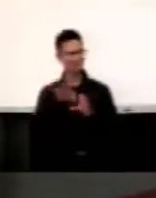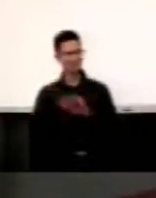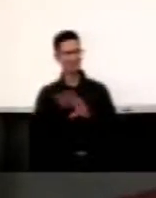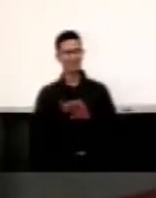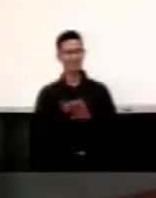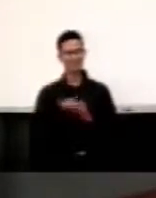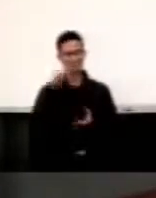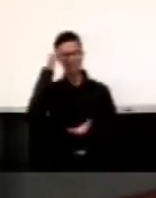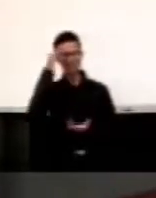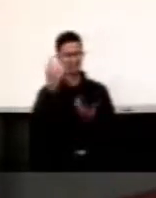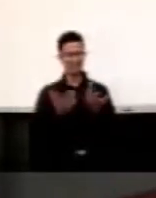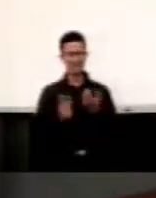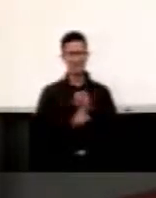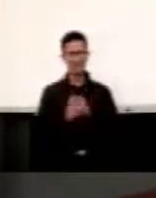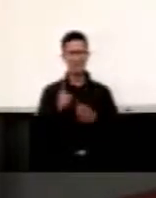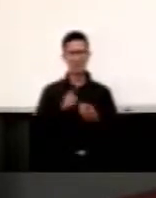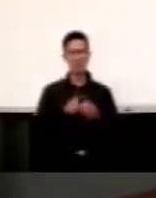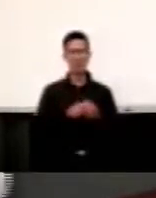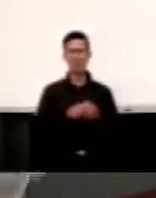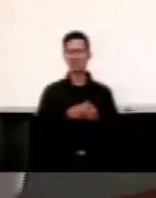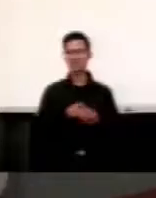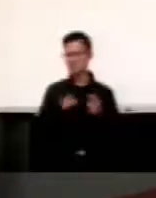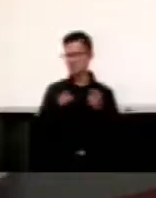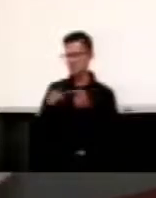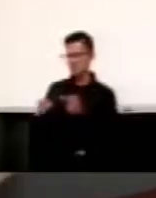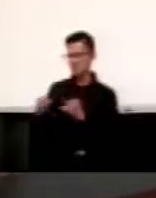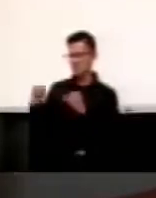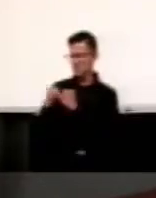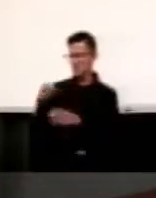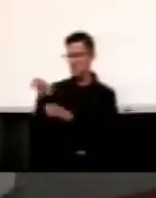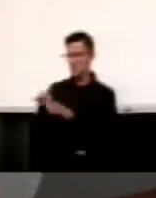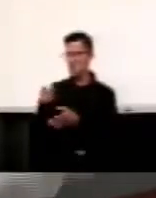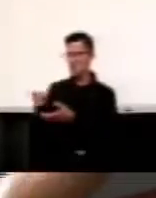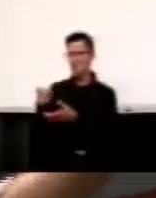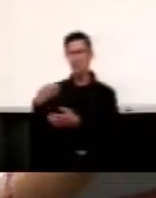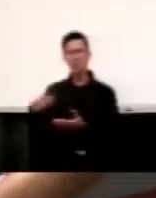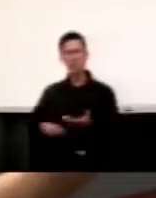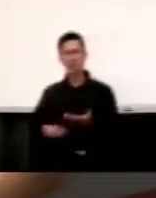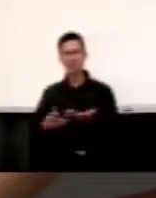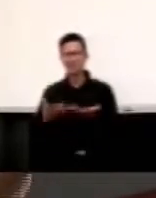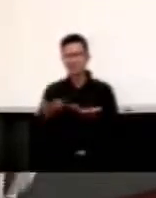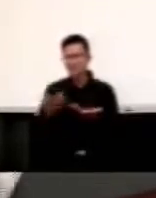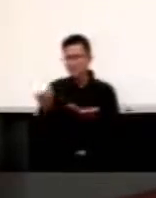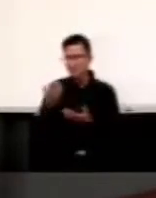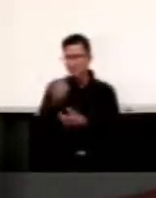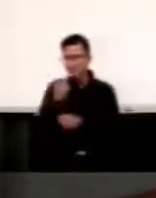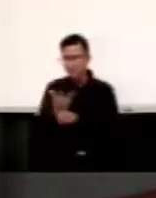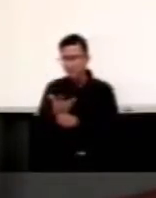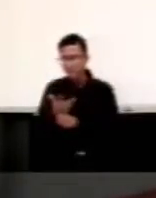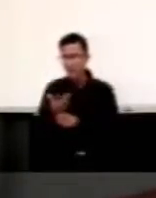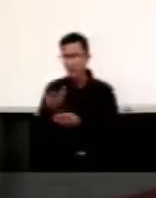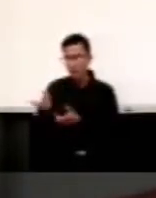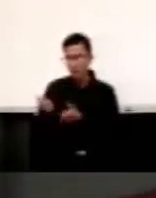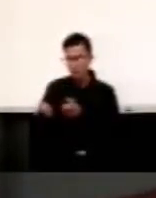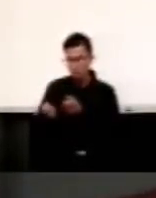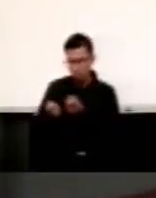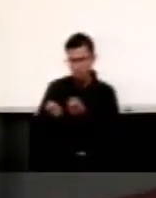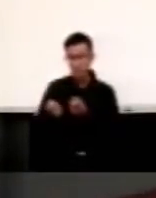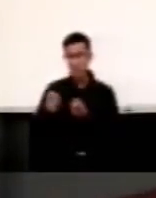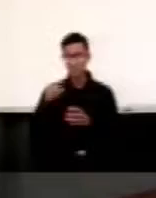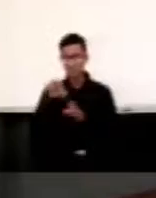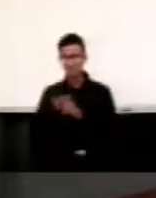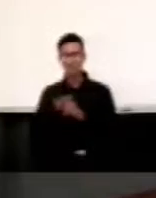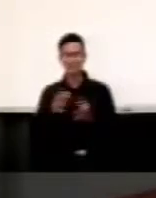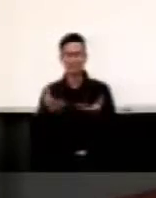las instituciones electorales, ¿no? Como si fuéramos las responsables de construir democracia. Por supuesto que fomentamos